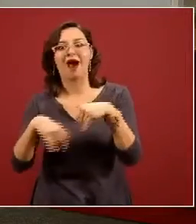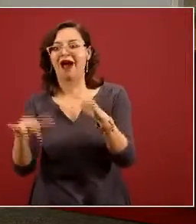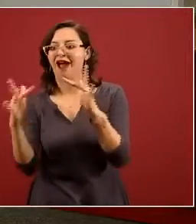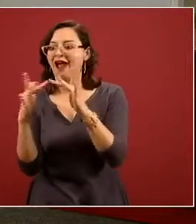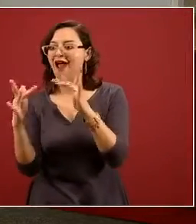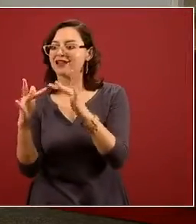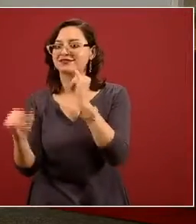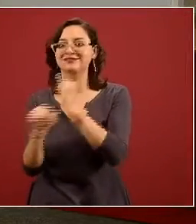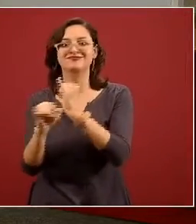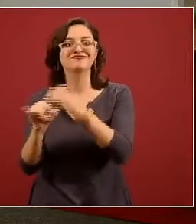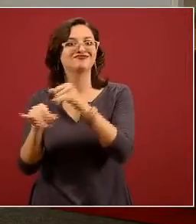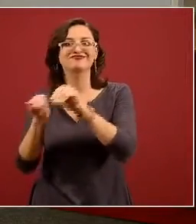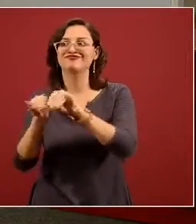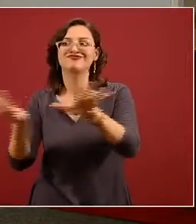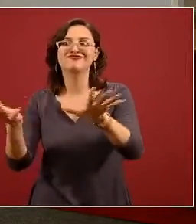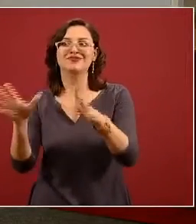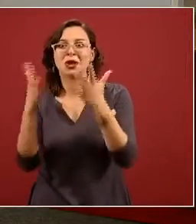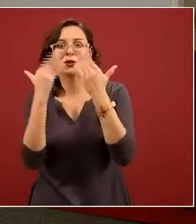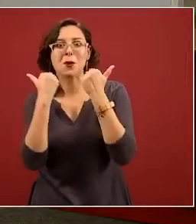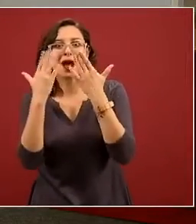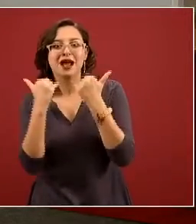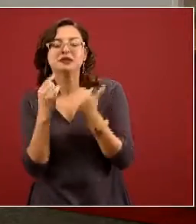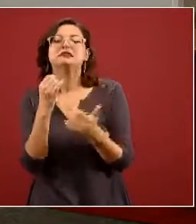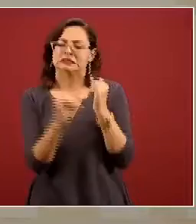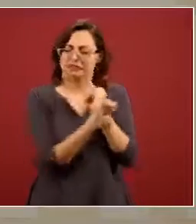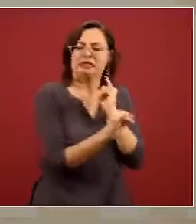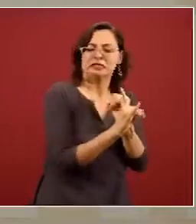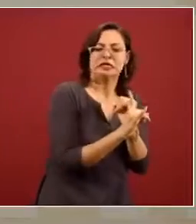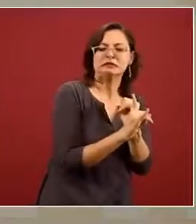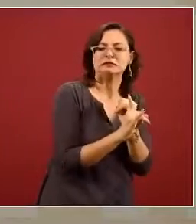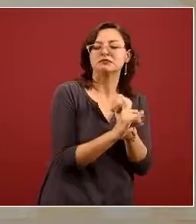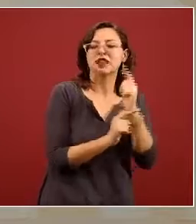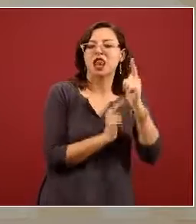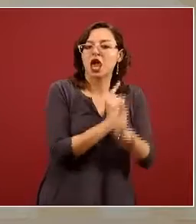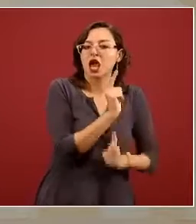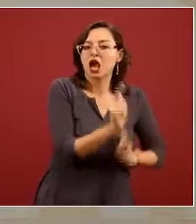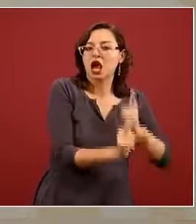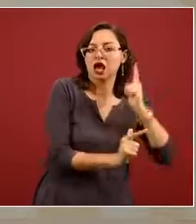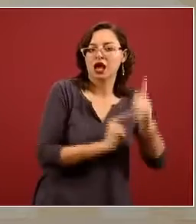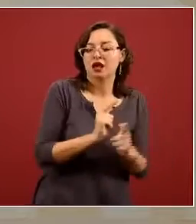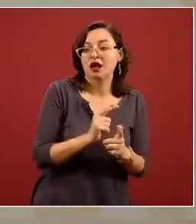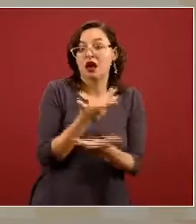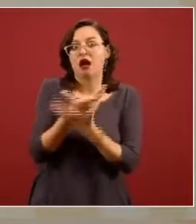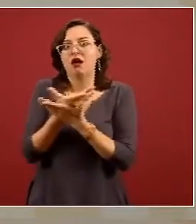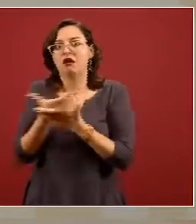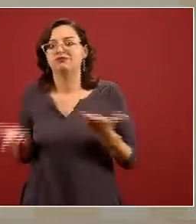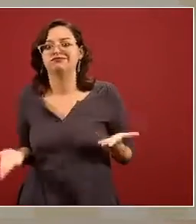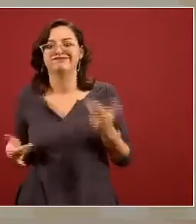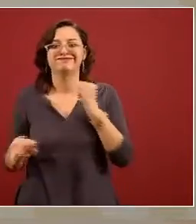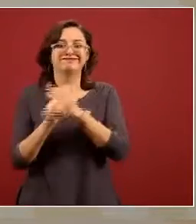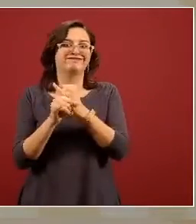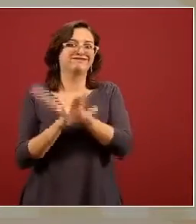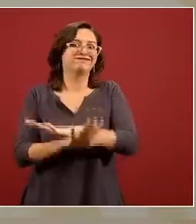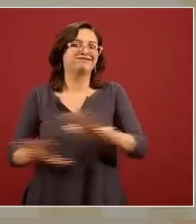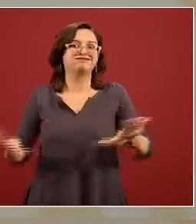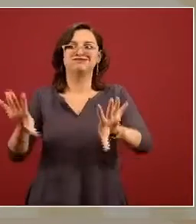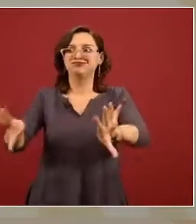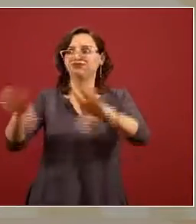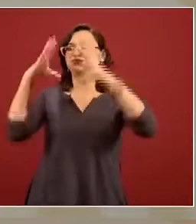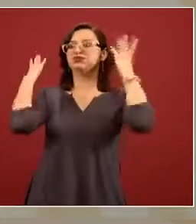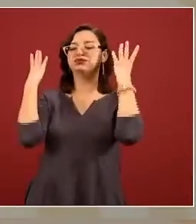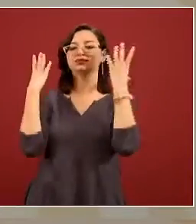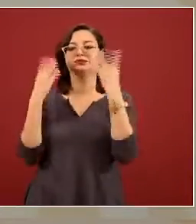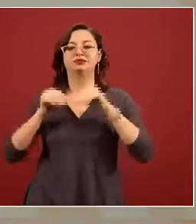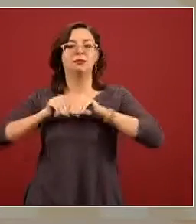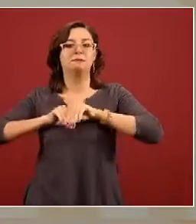no eran tan prolíficas y tampoco era tal la velocidad de información. Entonces hoy tenemos la idea